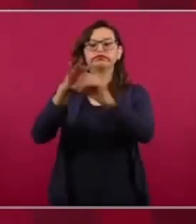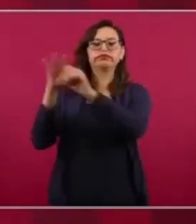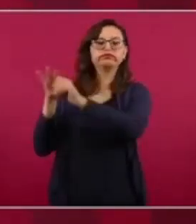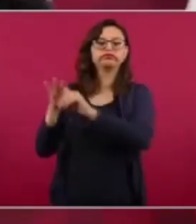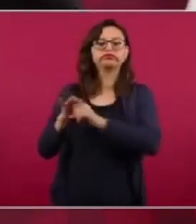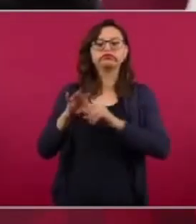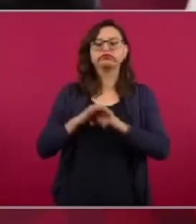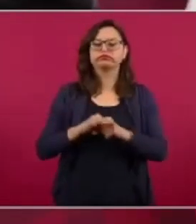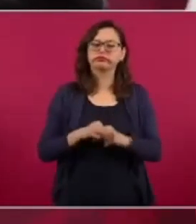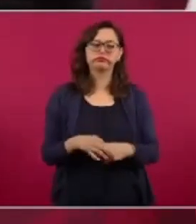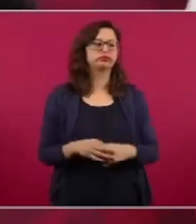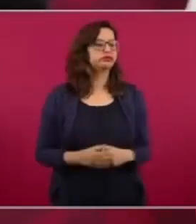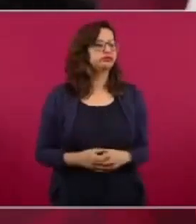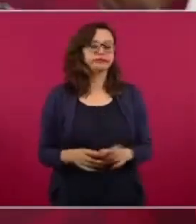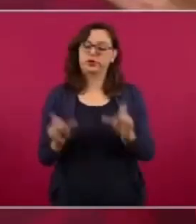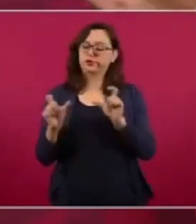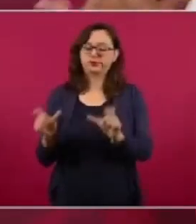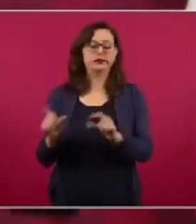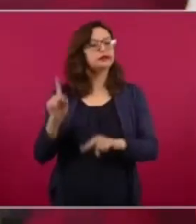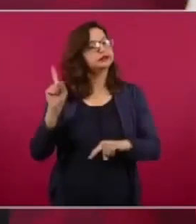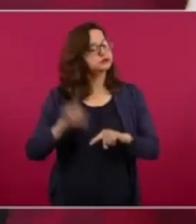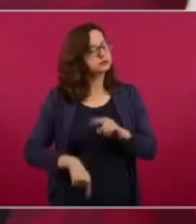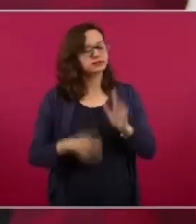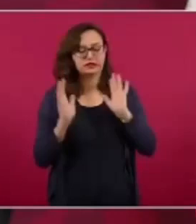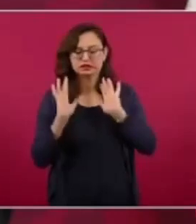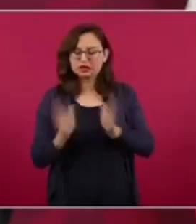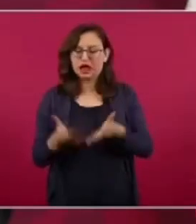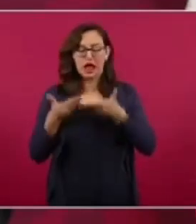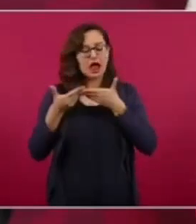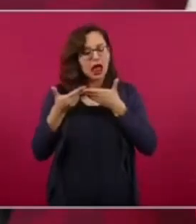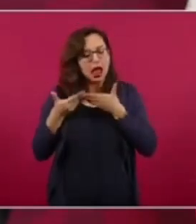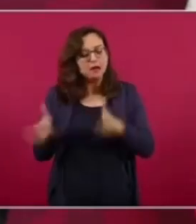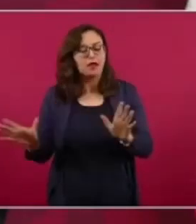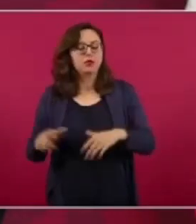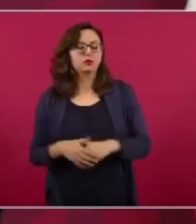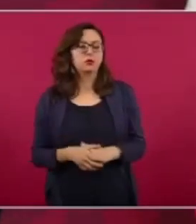votan para que se quite el bloqueo. Uno o dos